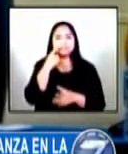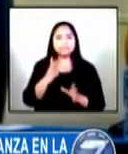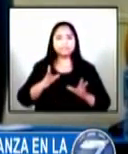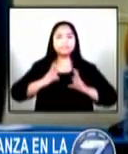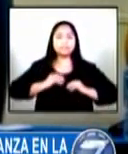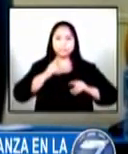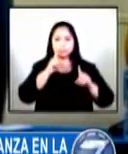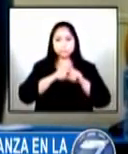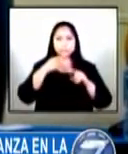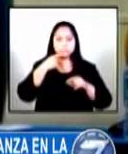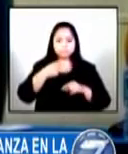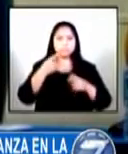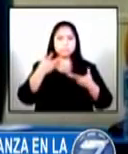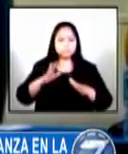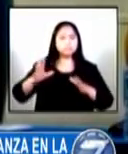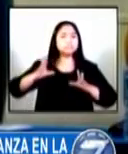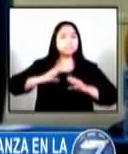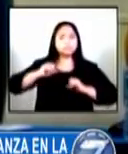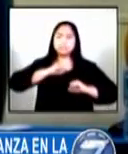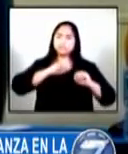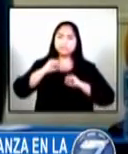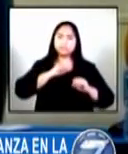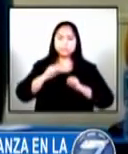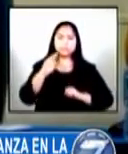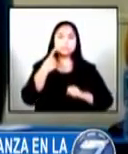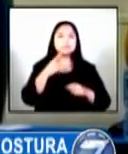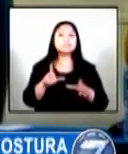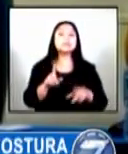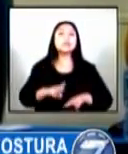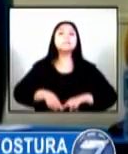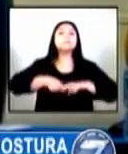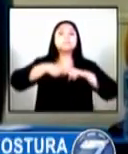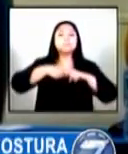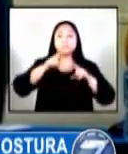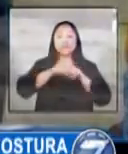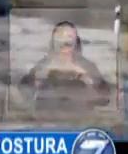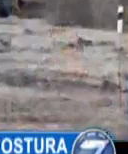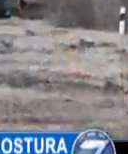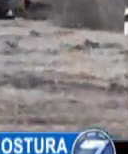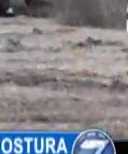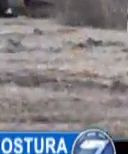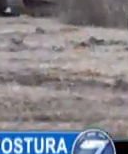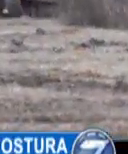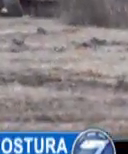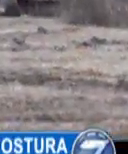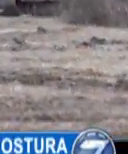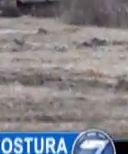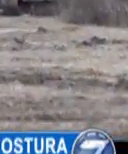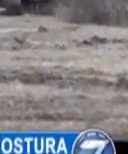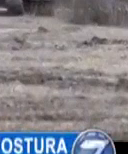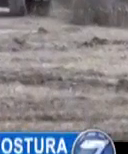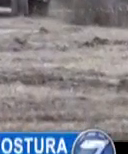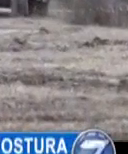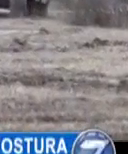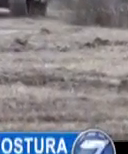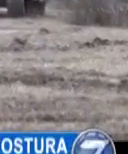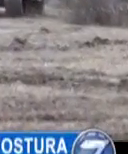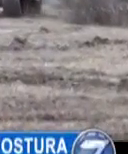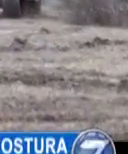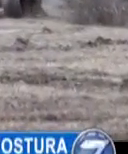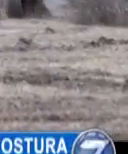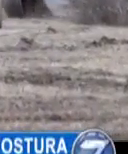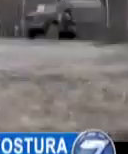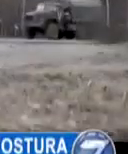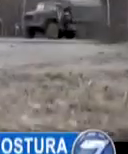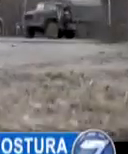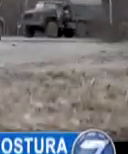copatrocinamos la resolución de la suspensión del estatus de la Federación Rusa como observador permanente ante la Organización de